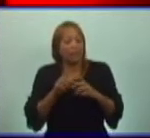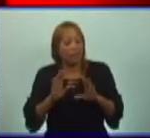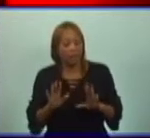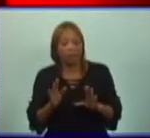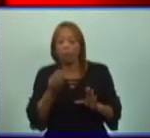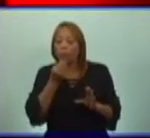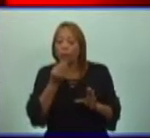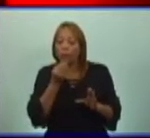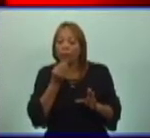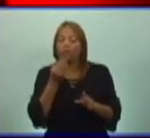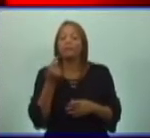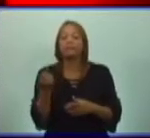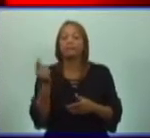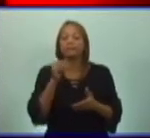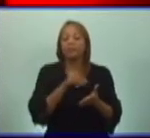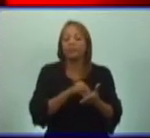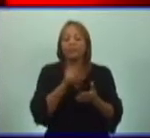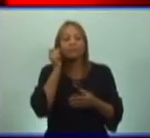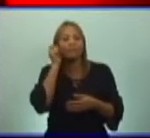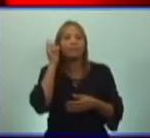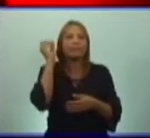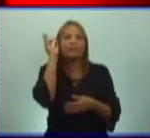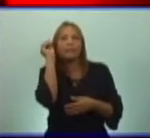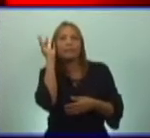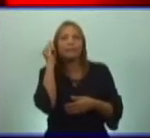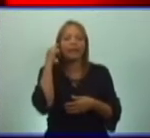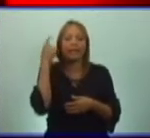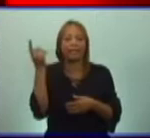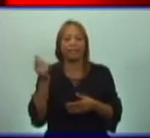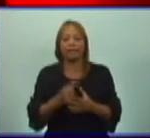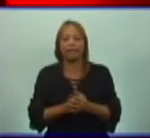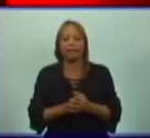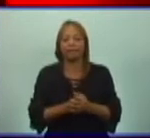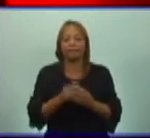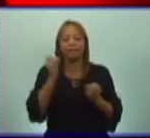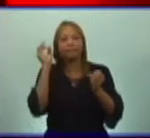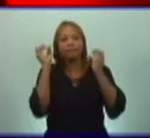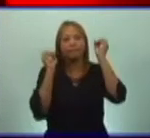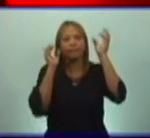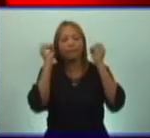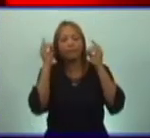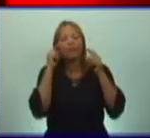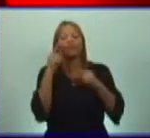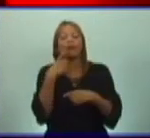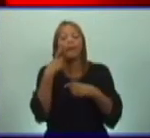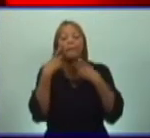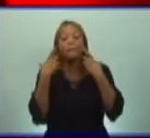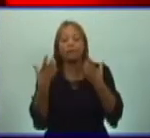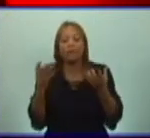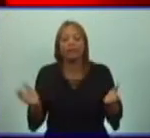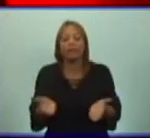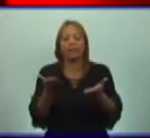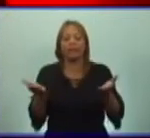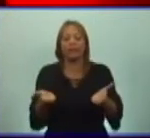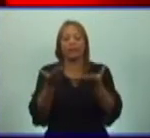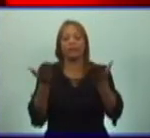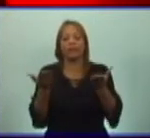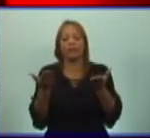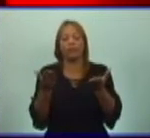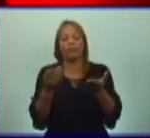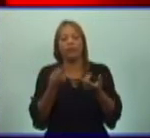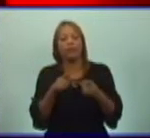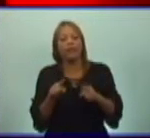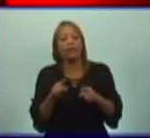pondrás en práctica tu creatividad. Y esto es muy importante en el desarrollo. Fíjate, te